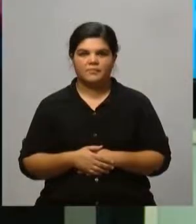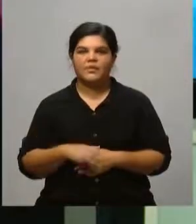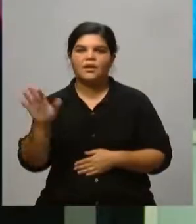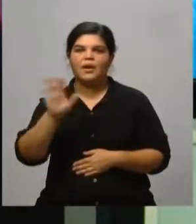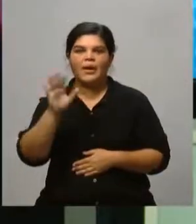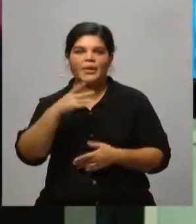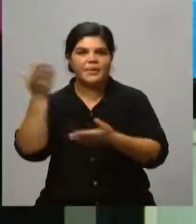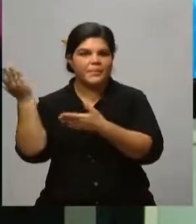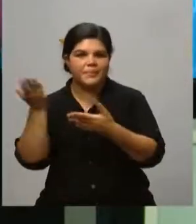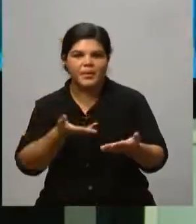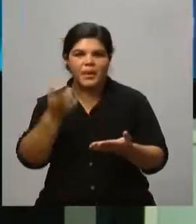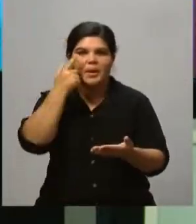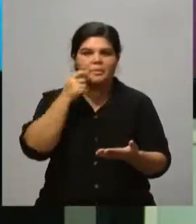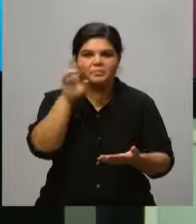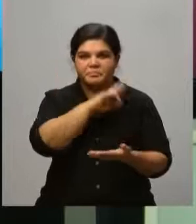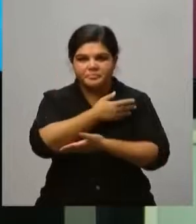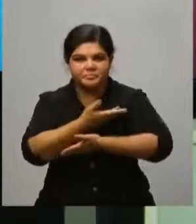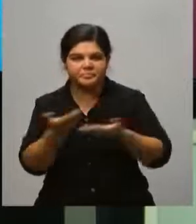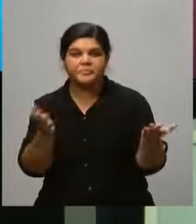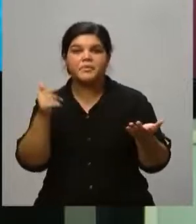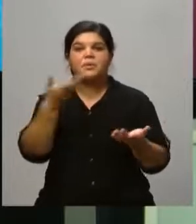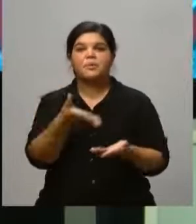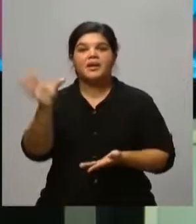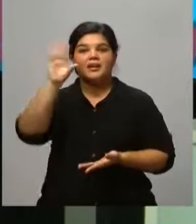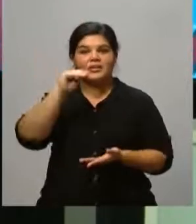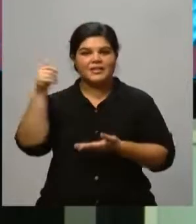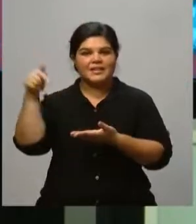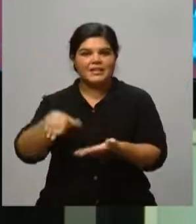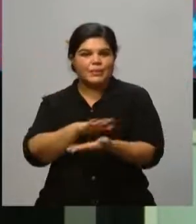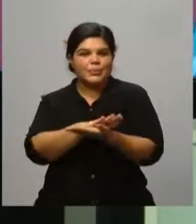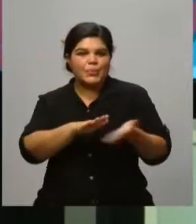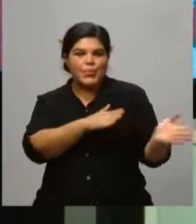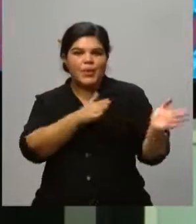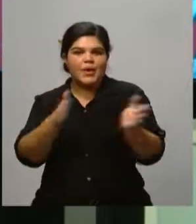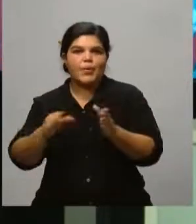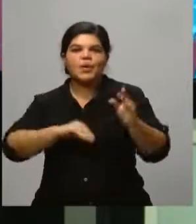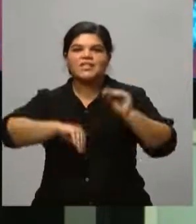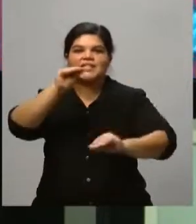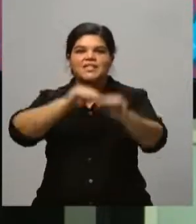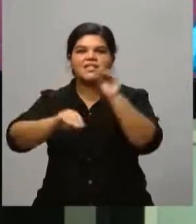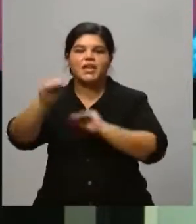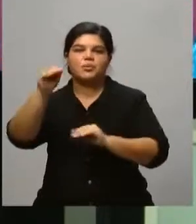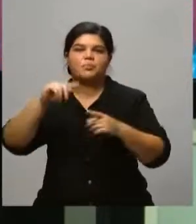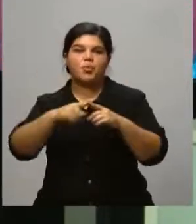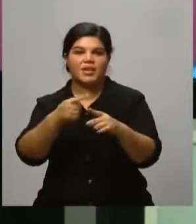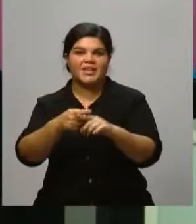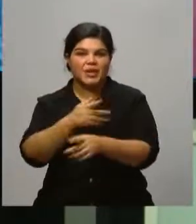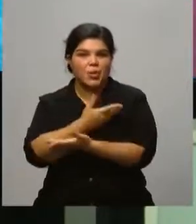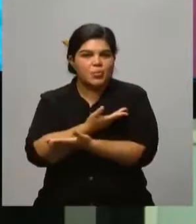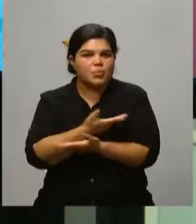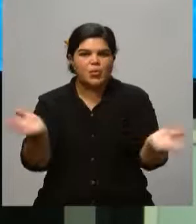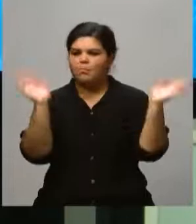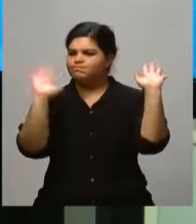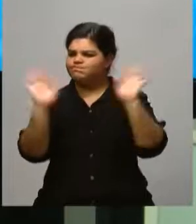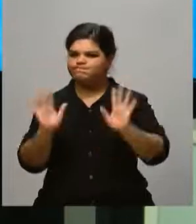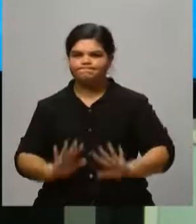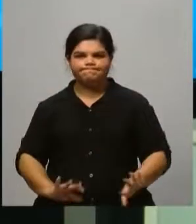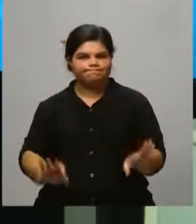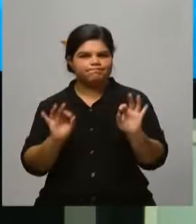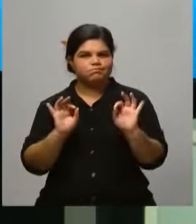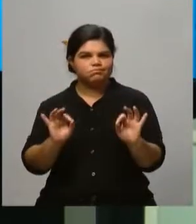¿Qué tal? Bienvenidos, bienvenidas. Muy buenas noches. Aquí estamos en una nueva edición de Chat Político, listos, preparados y preparadas para comenzar